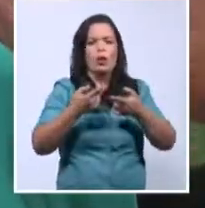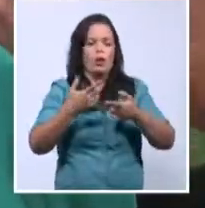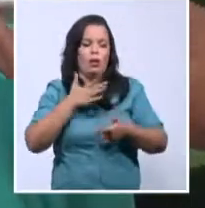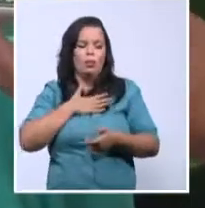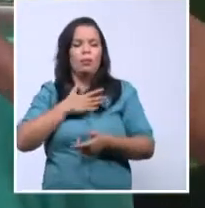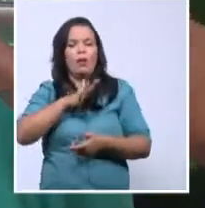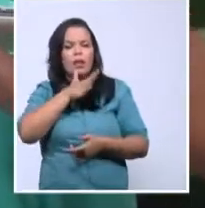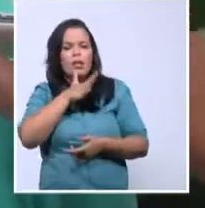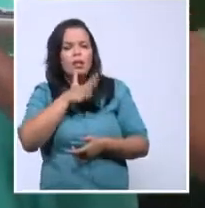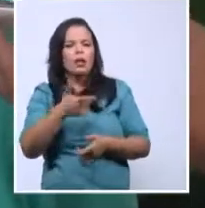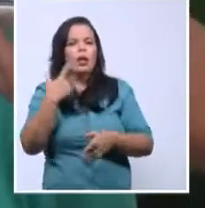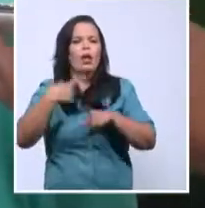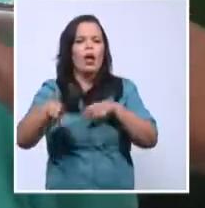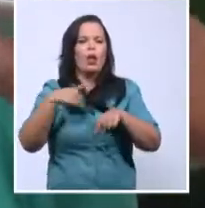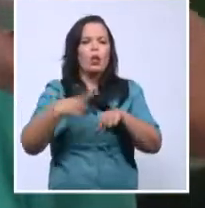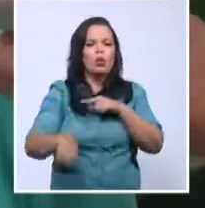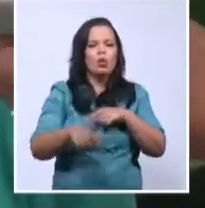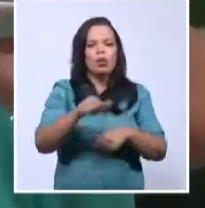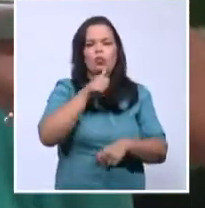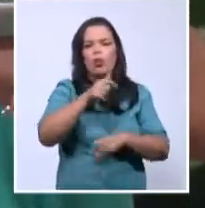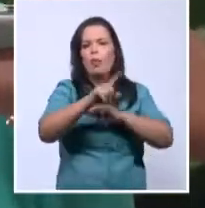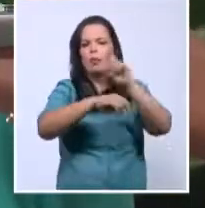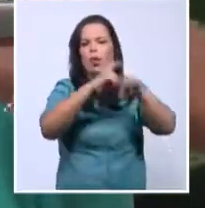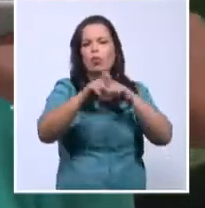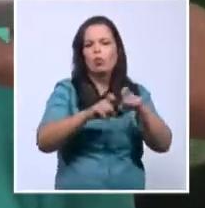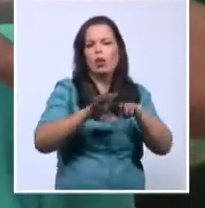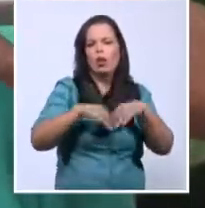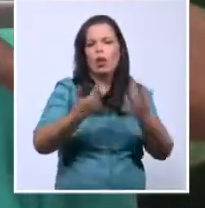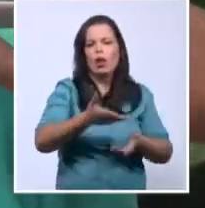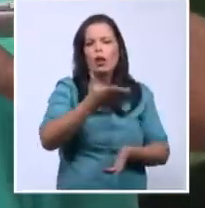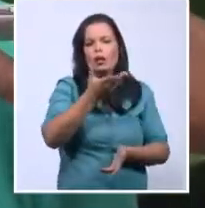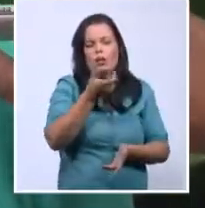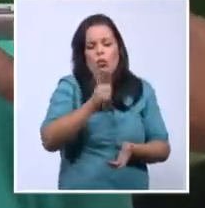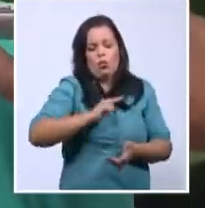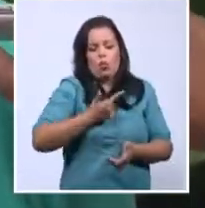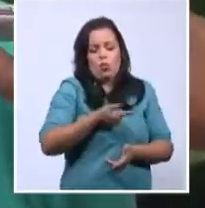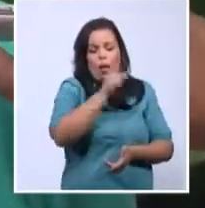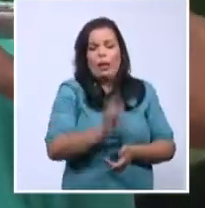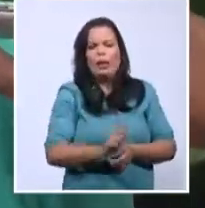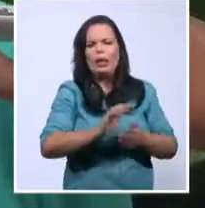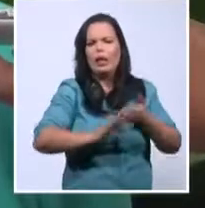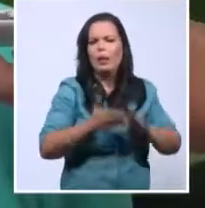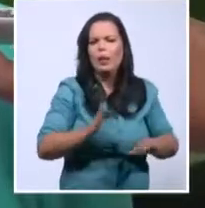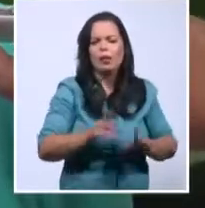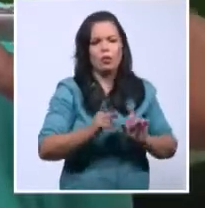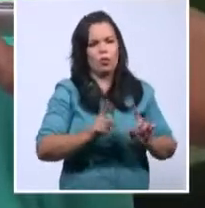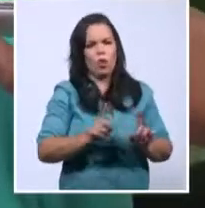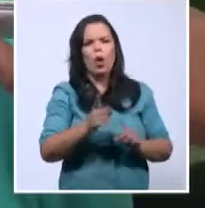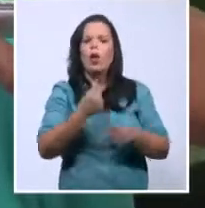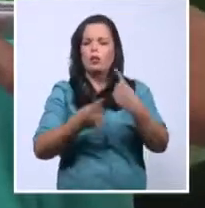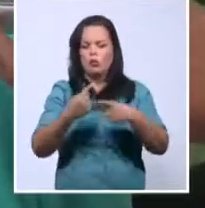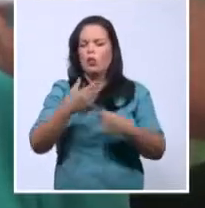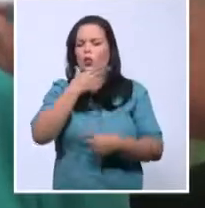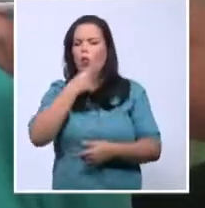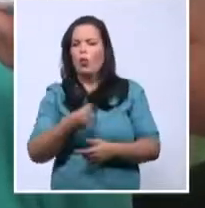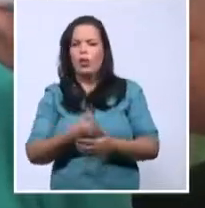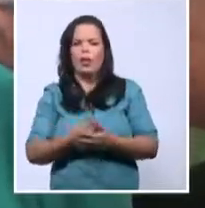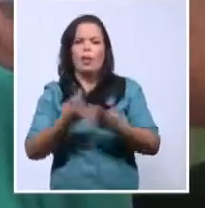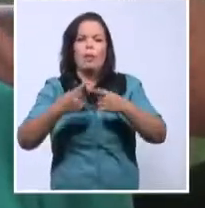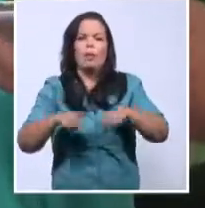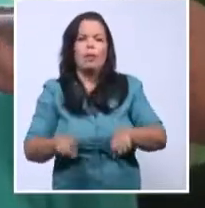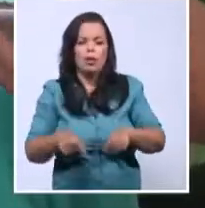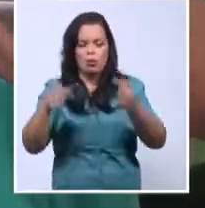propias hoy solo de los artistas, son propias de toda la juventud y de todos los que vivimos y amamos esta tierra, ¿no? Dentro o